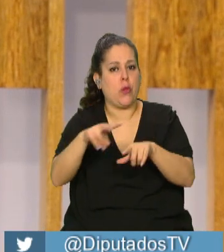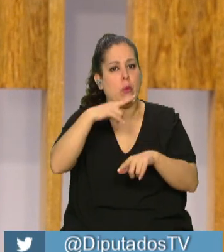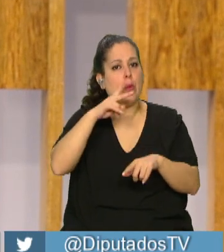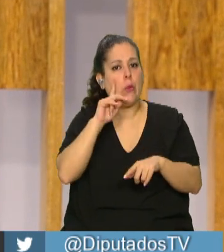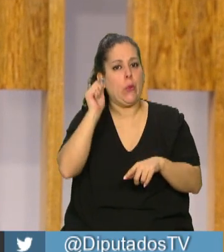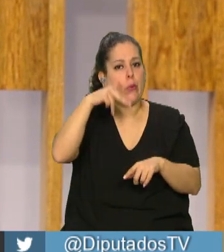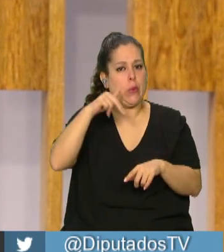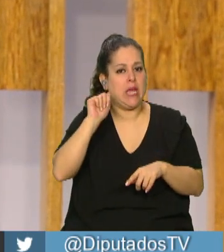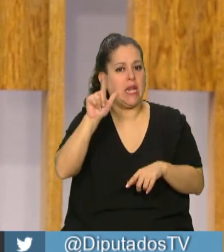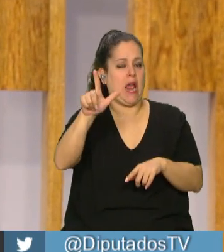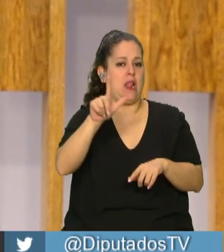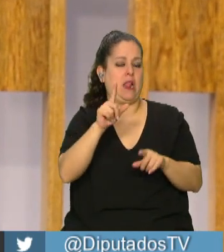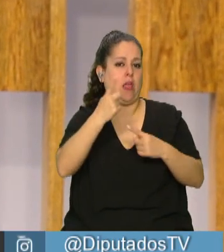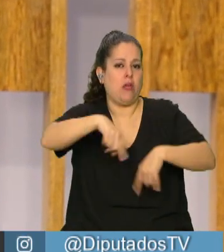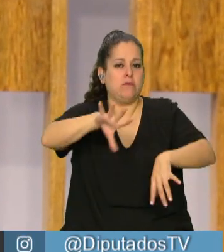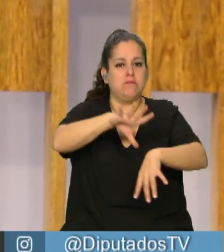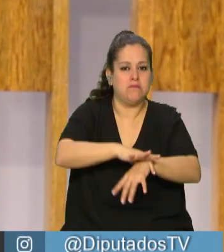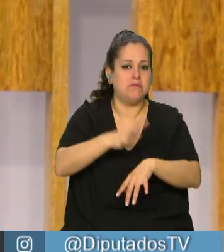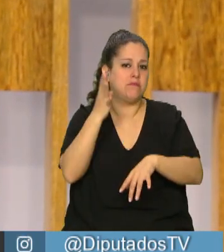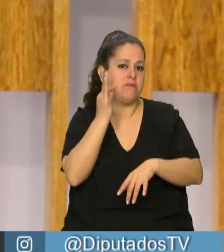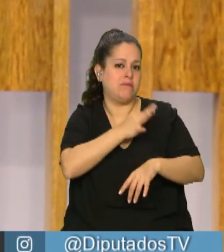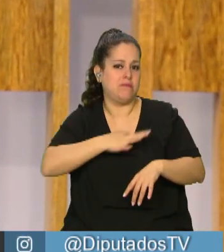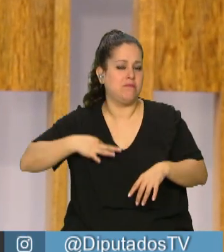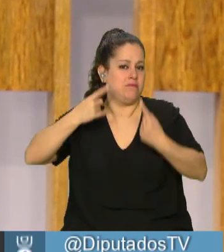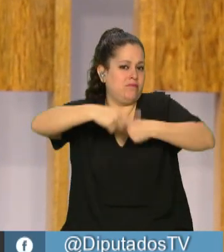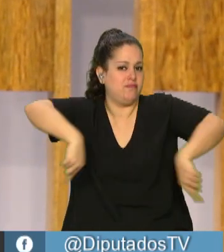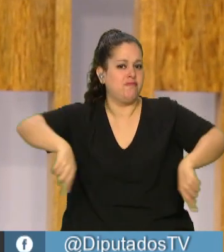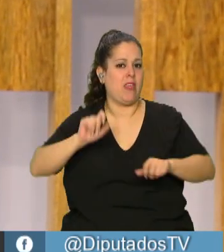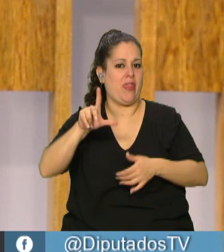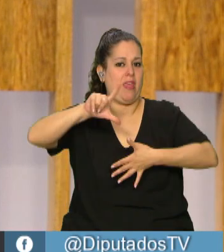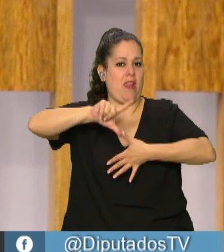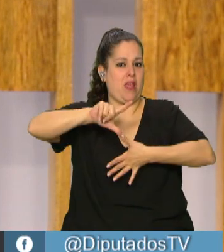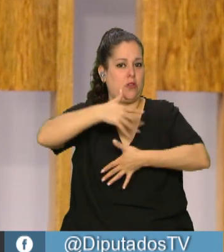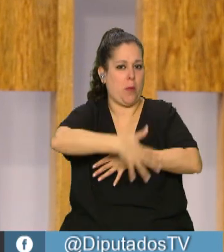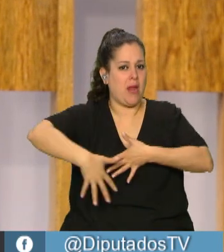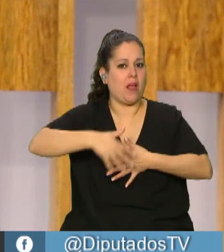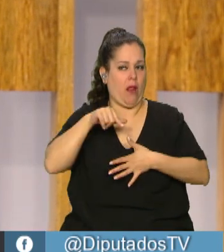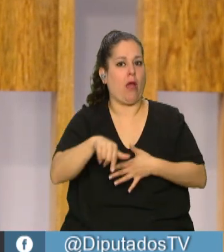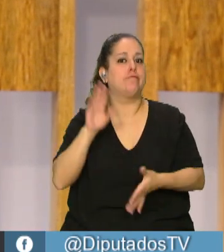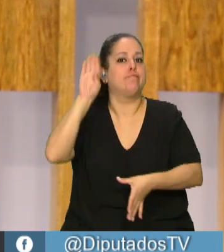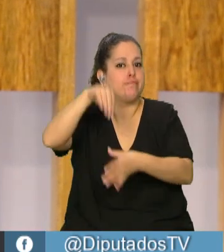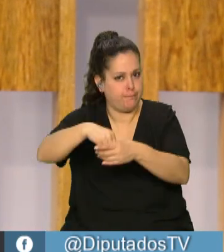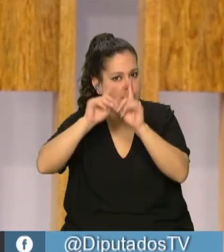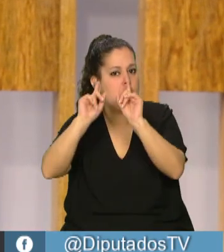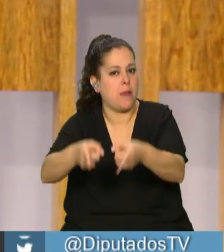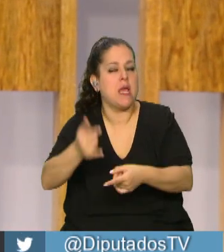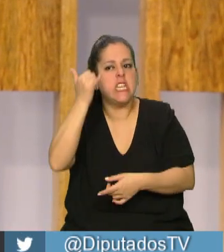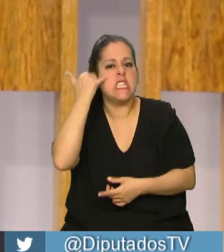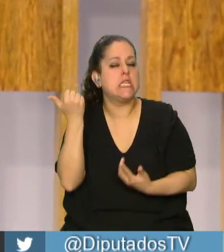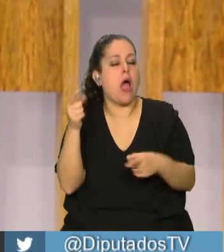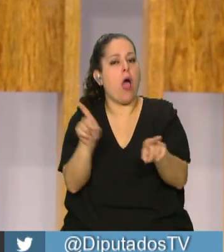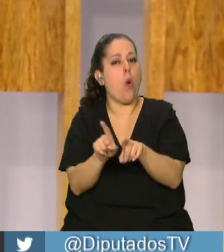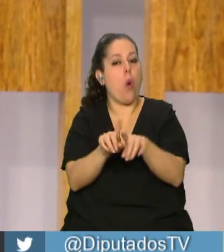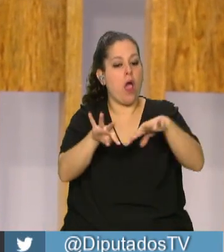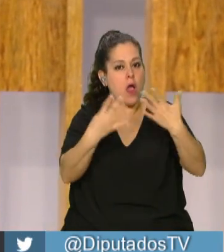Joyería Latinoamericana, y está ya institucionalizado, digamos, que en la